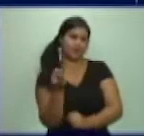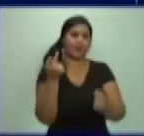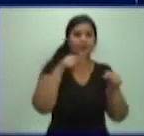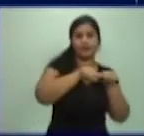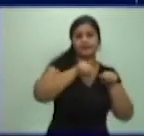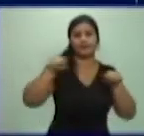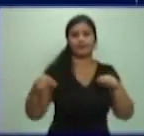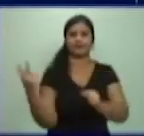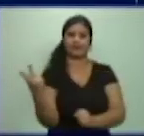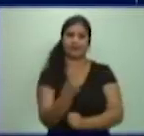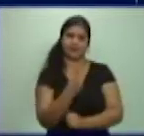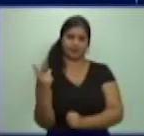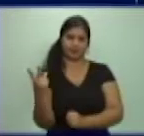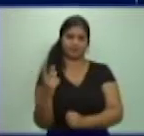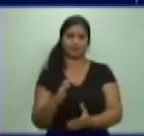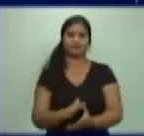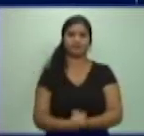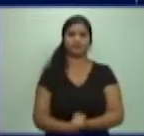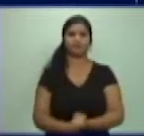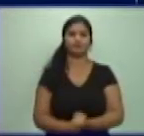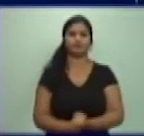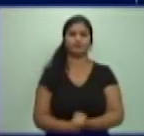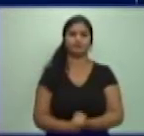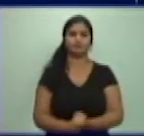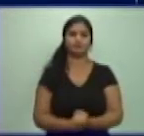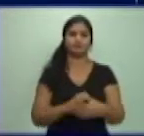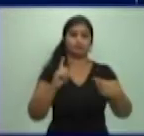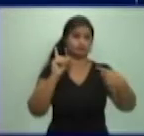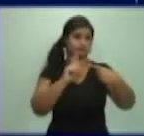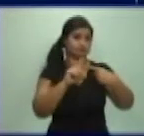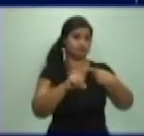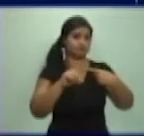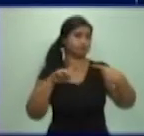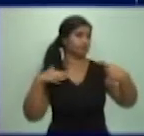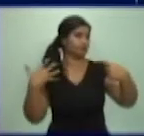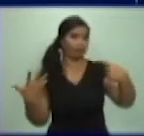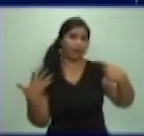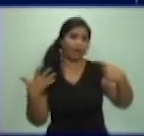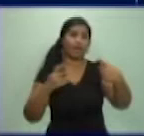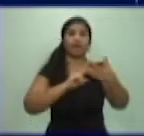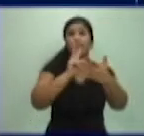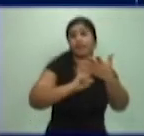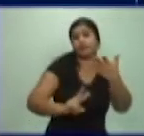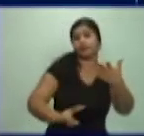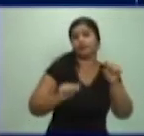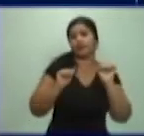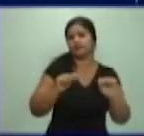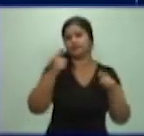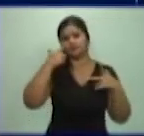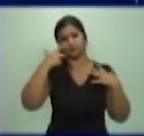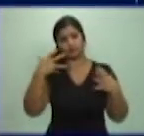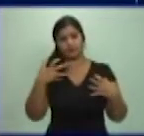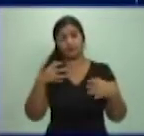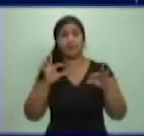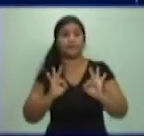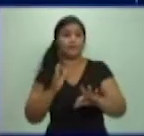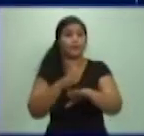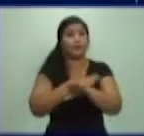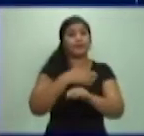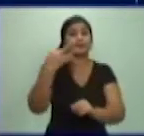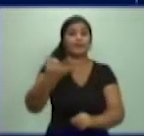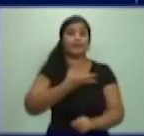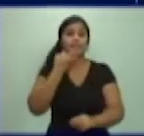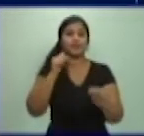cada una de estas disciplinas. Por la parte de español, bueno, la lectura, que es muy importante porque todo, como ya les expliqué, parte de un